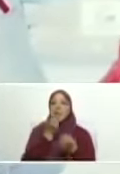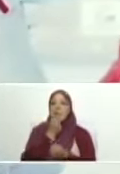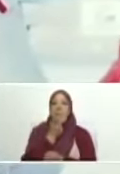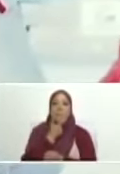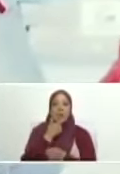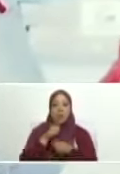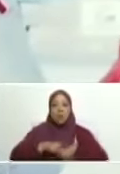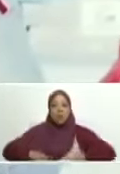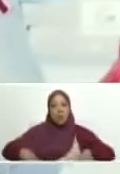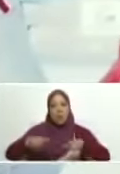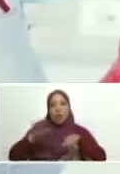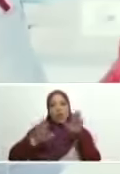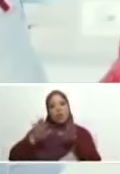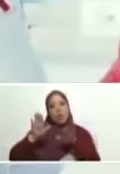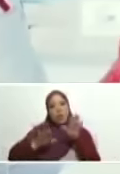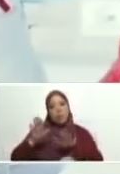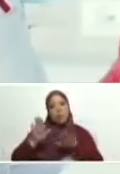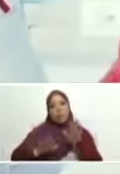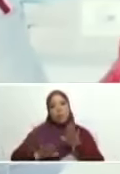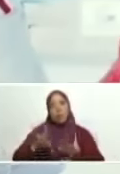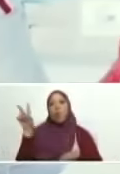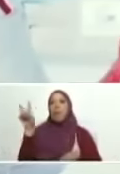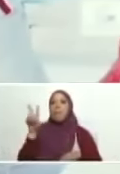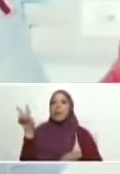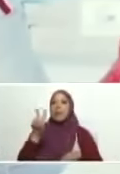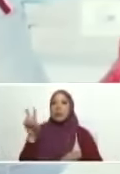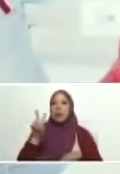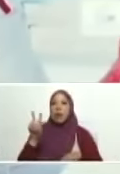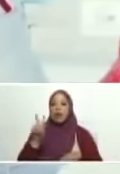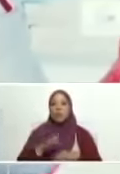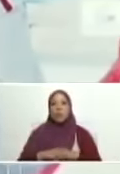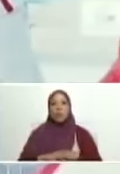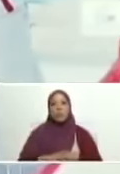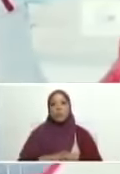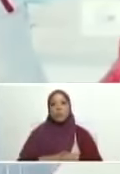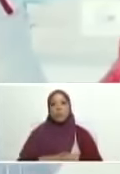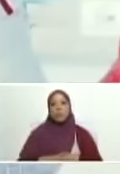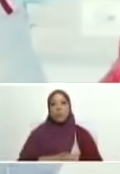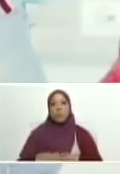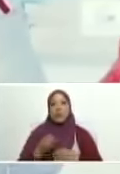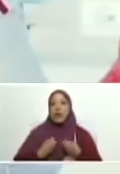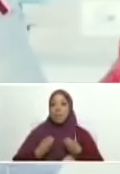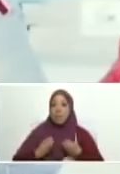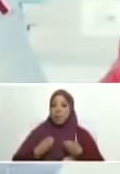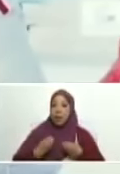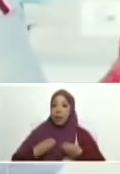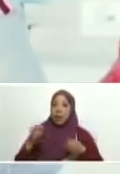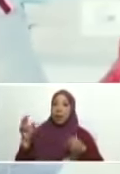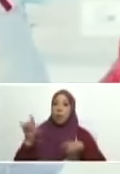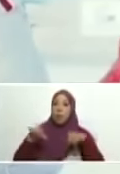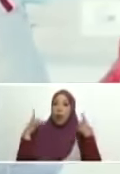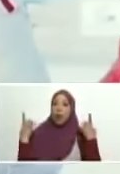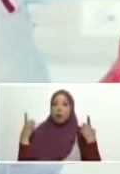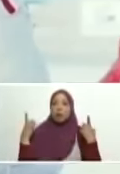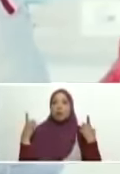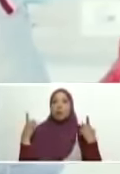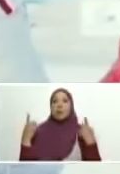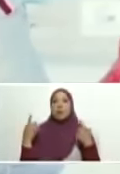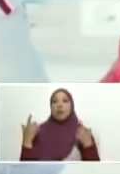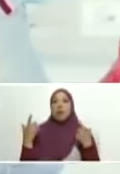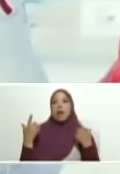Azac, un venezolano. No es de La Guaira, es